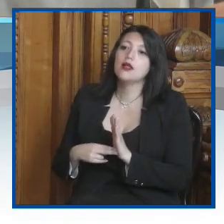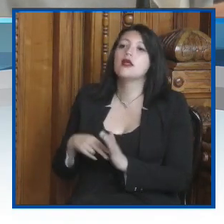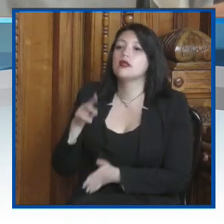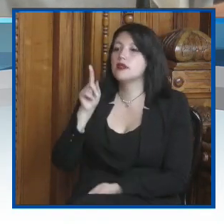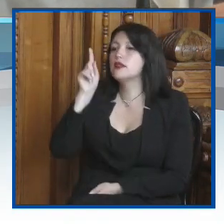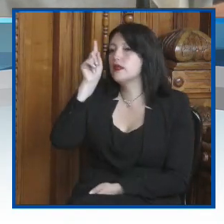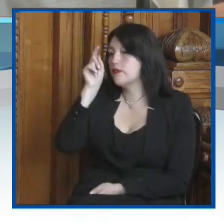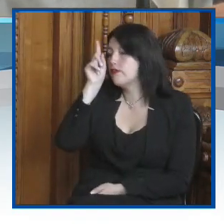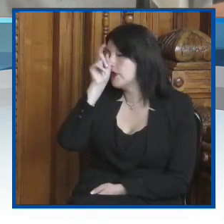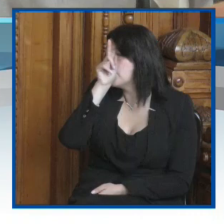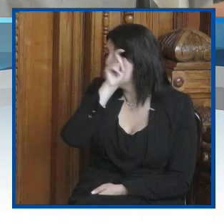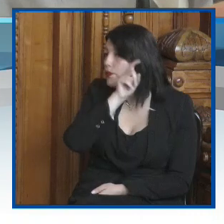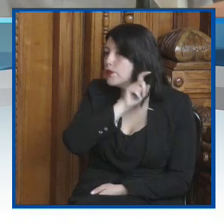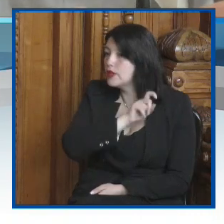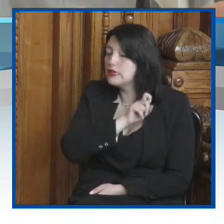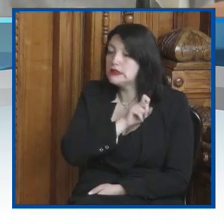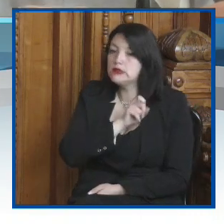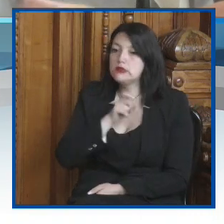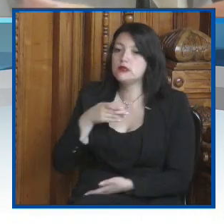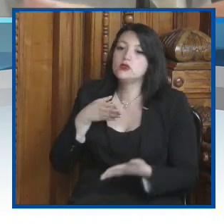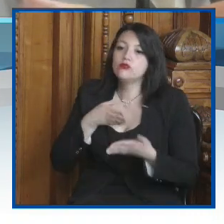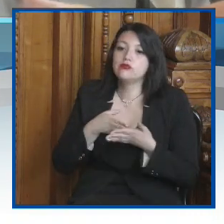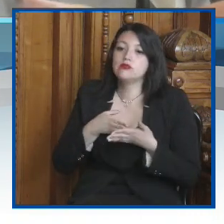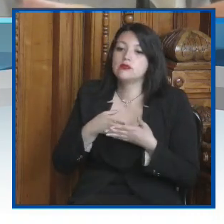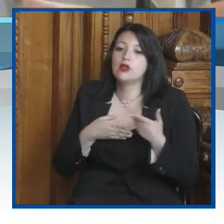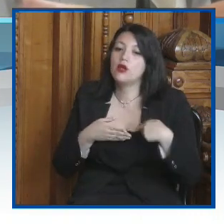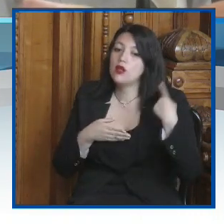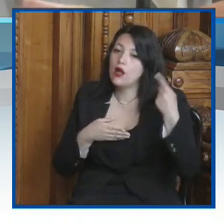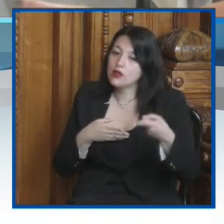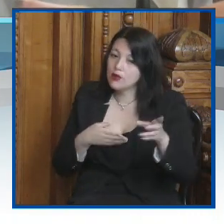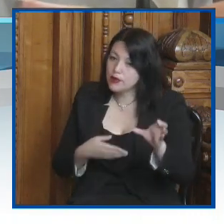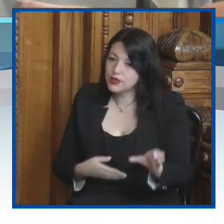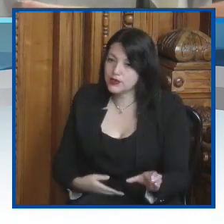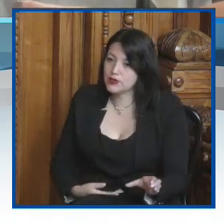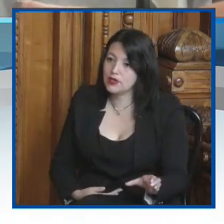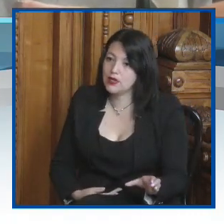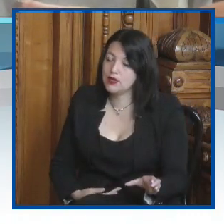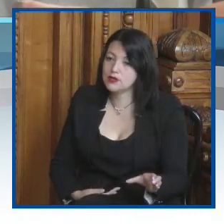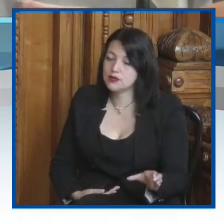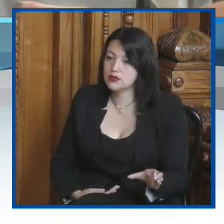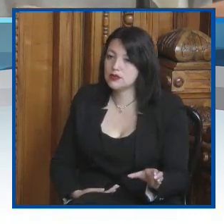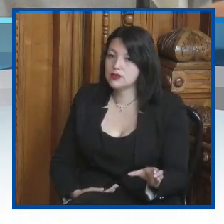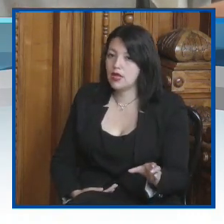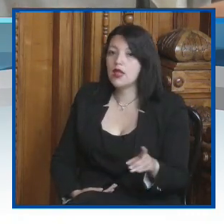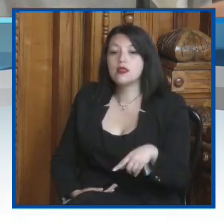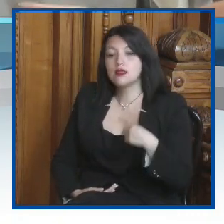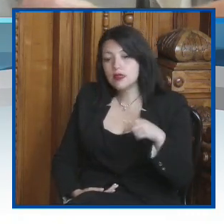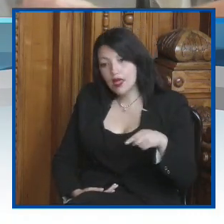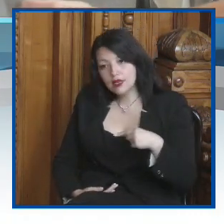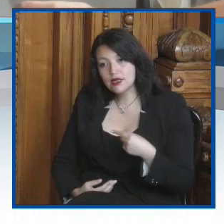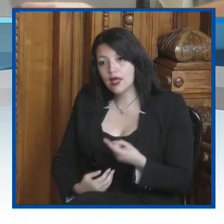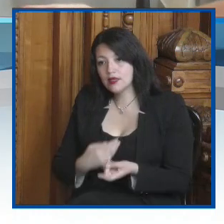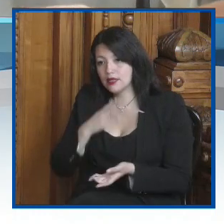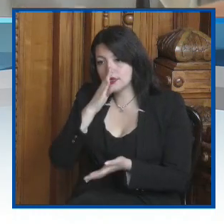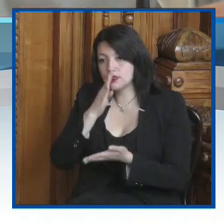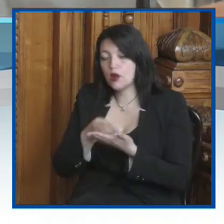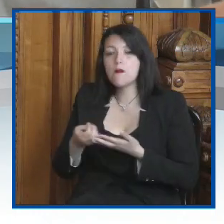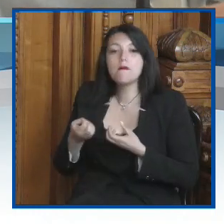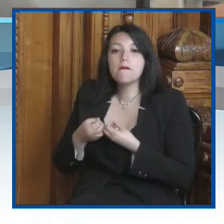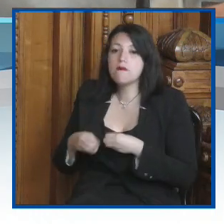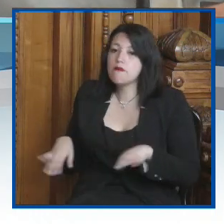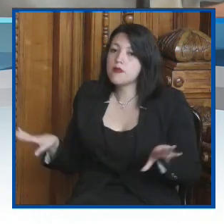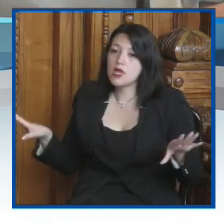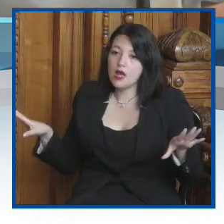dificulta y hace que la persona destinataria de esa decisión pierda el